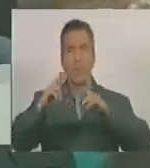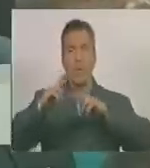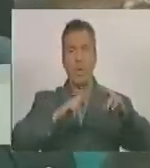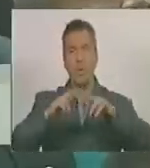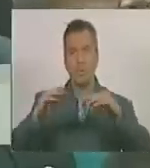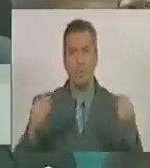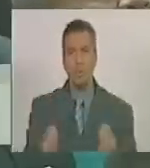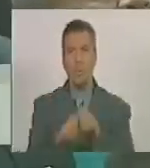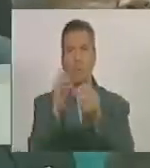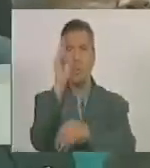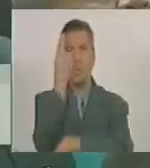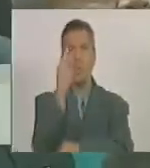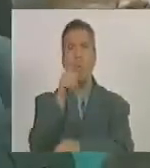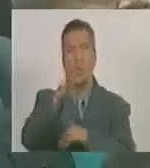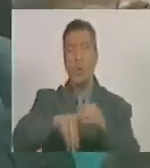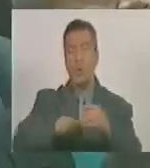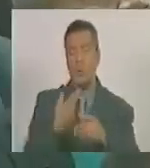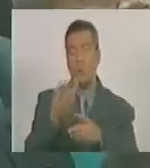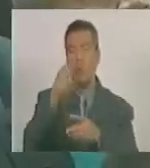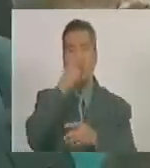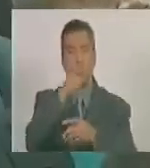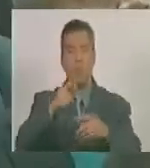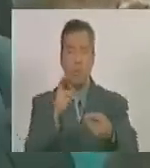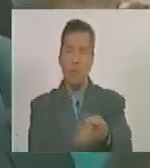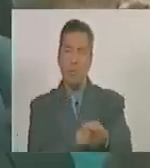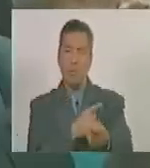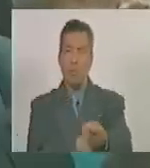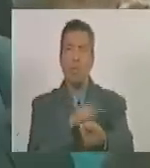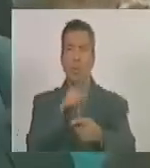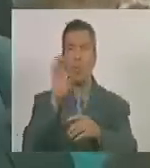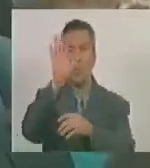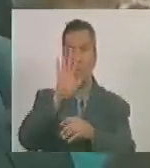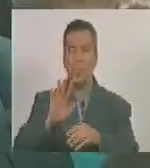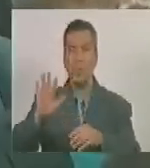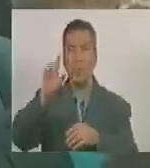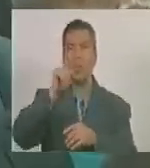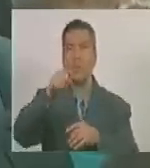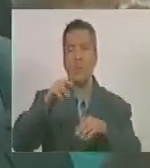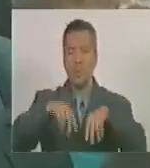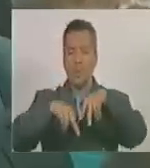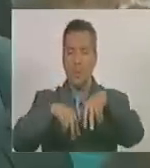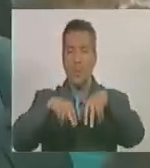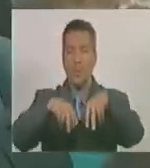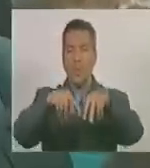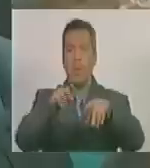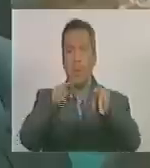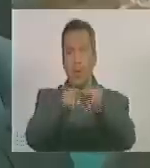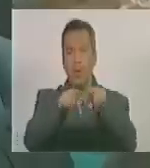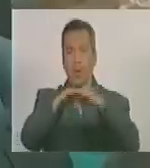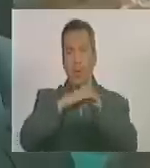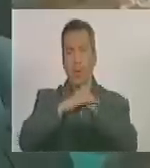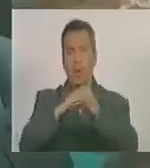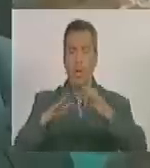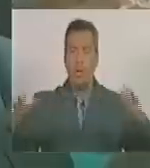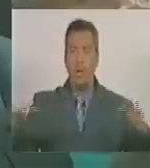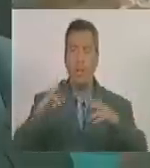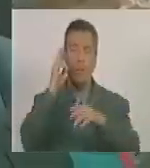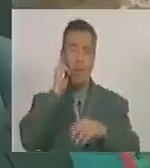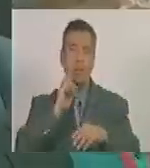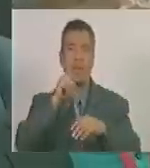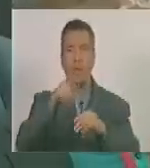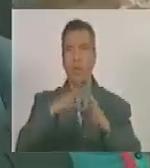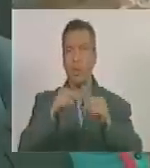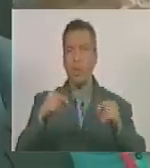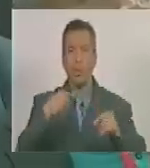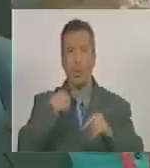con Uruguay y podamos ser pueblos hermanos, países que caminamos una misma senda de esta patria grande de Bolívar que